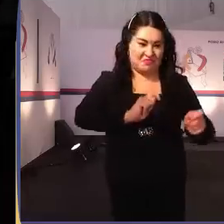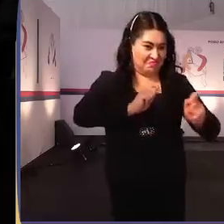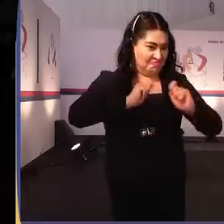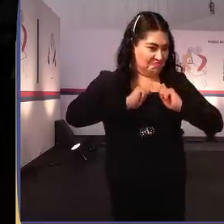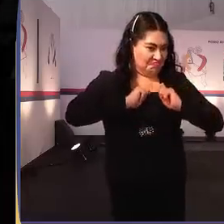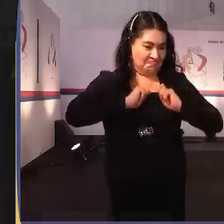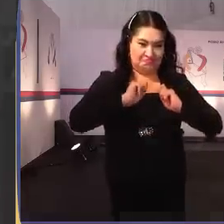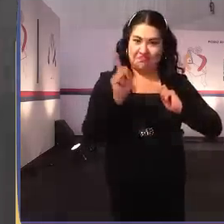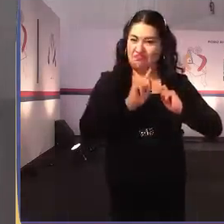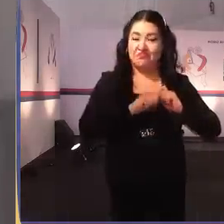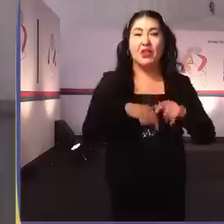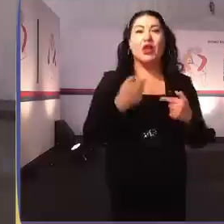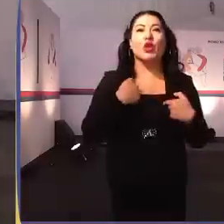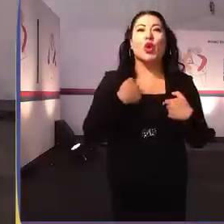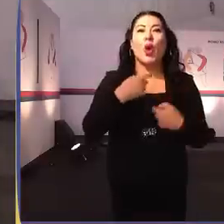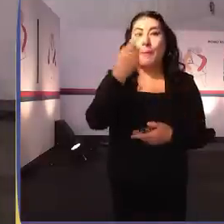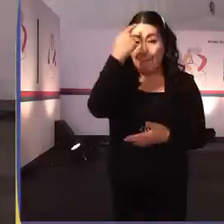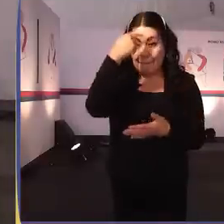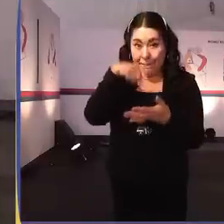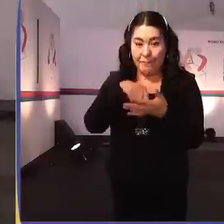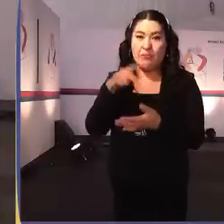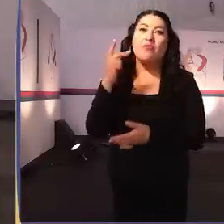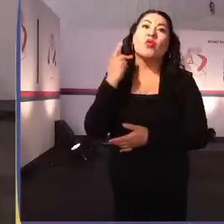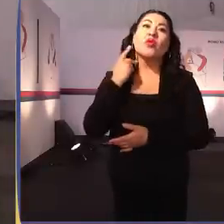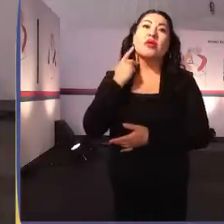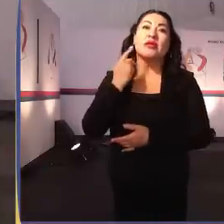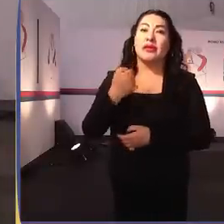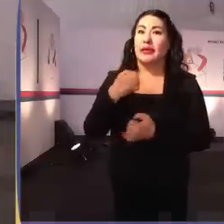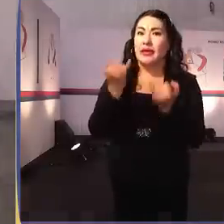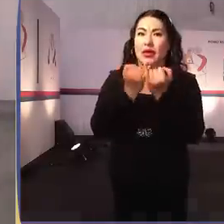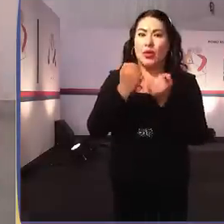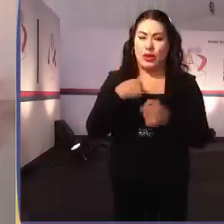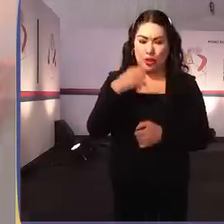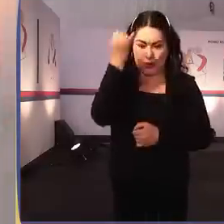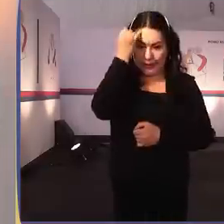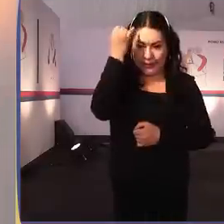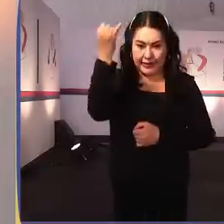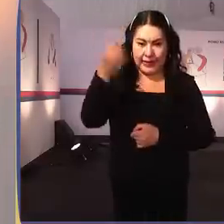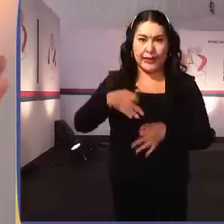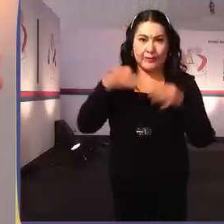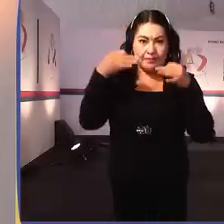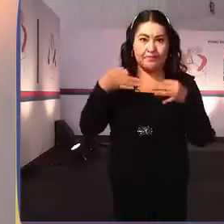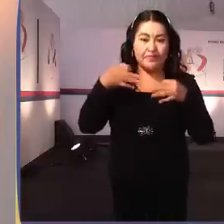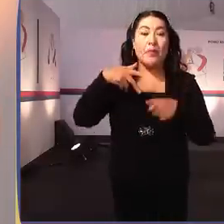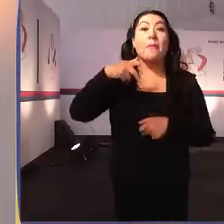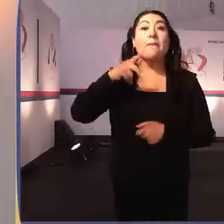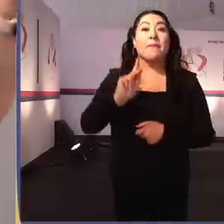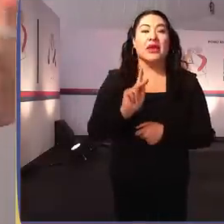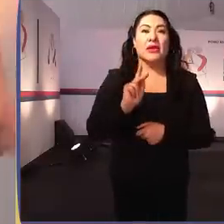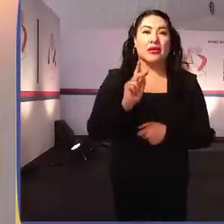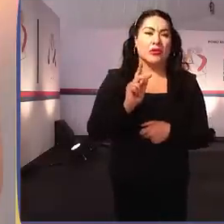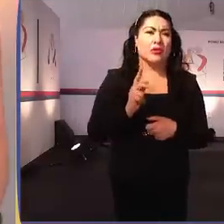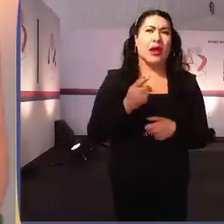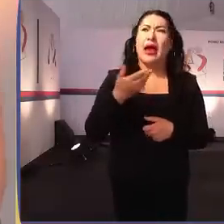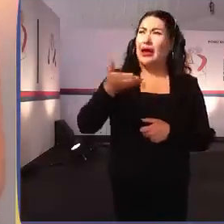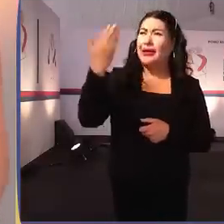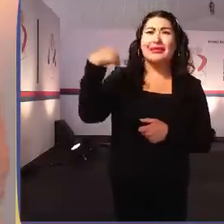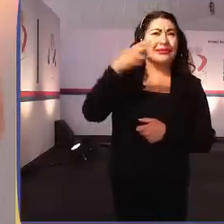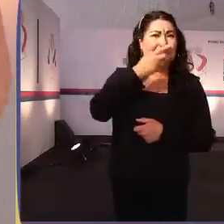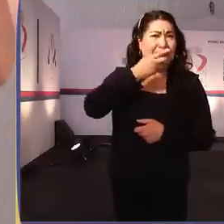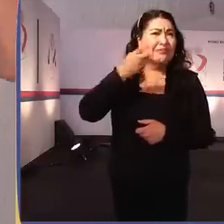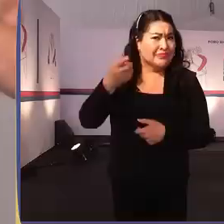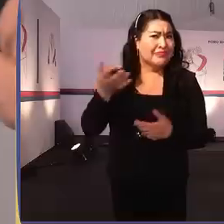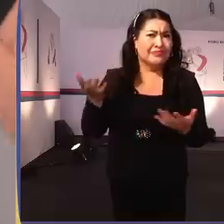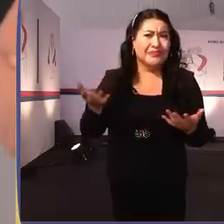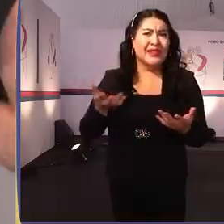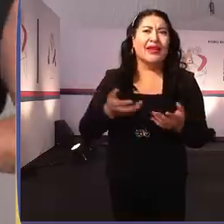creo en la política, quiero tener una postura política, argumentarla, pero no pretendo, ya lo había dicho, pues no se acuerdan,